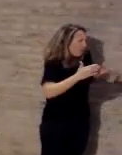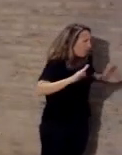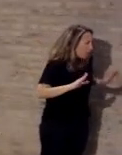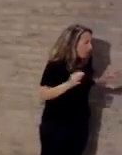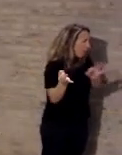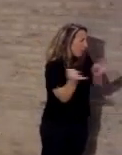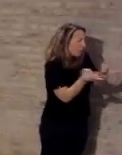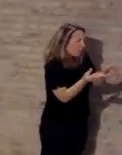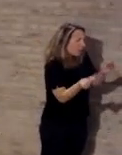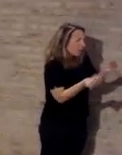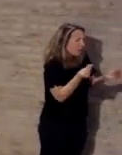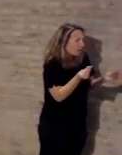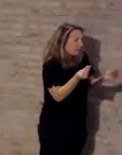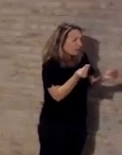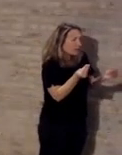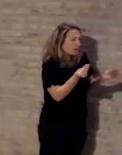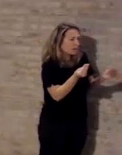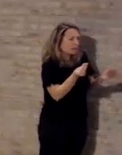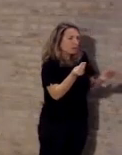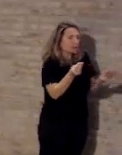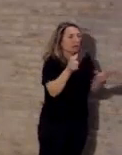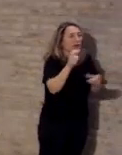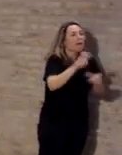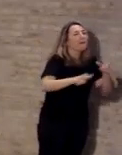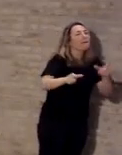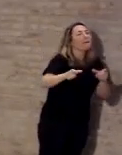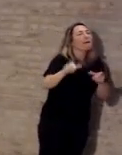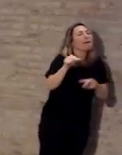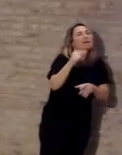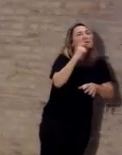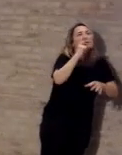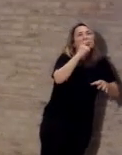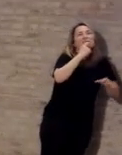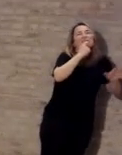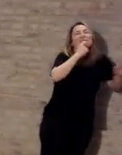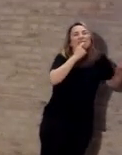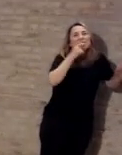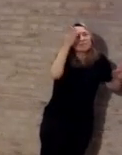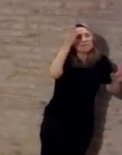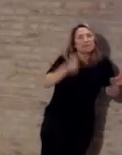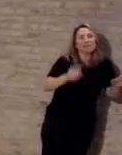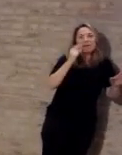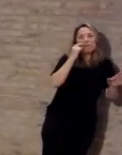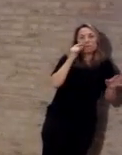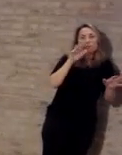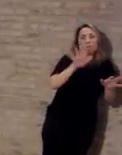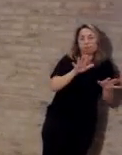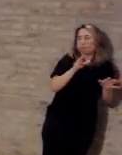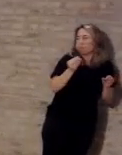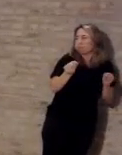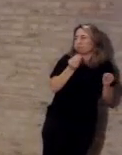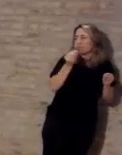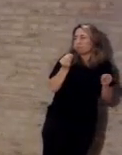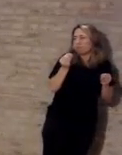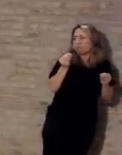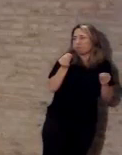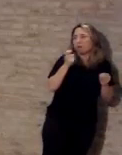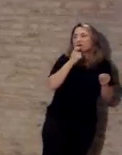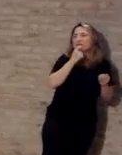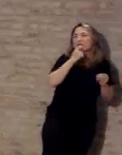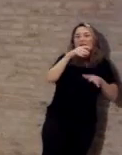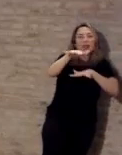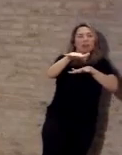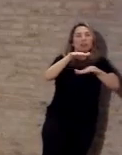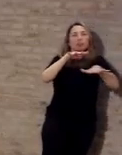hubiera podido llegar podría haber tenido un montón de discapacidades Pero bueno eh frente a una situación de violencia de cualquiera de los